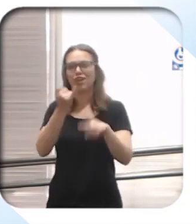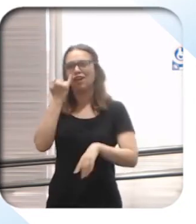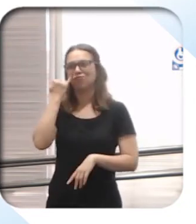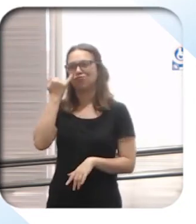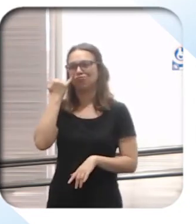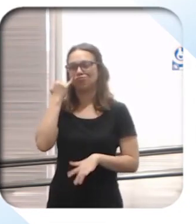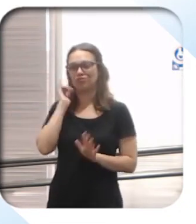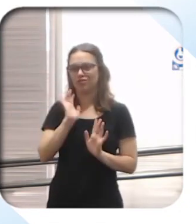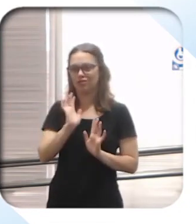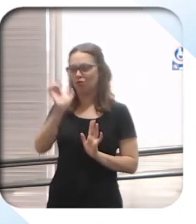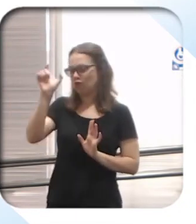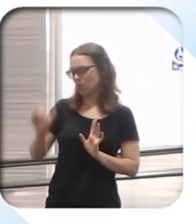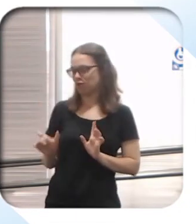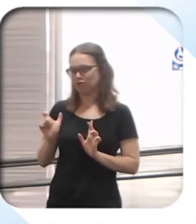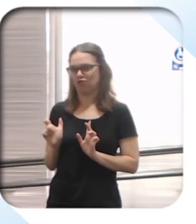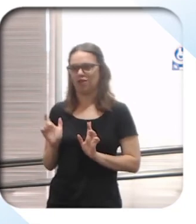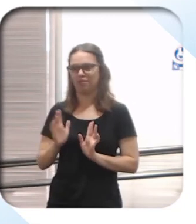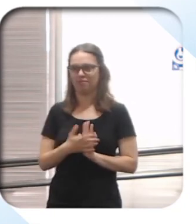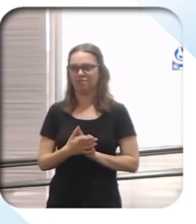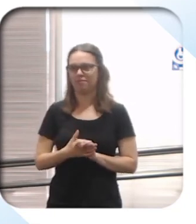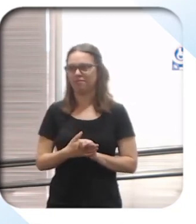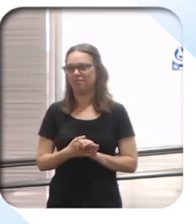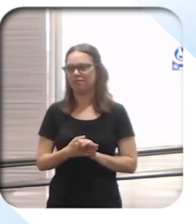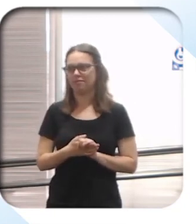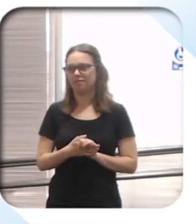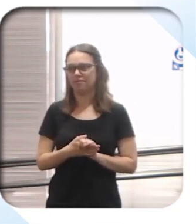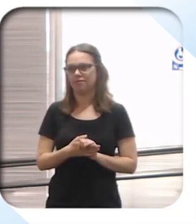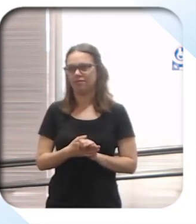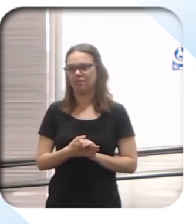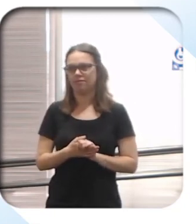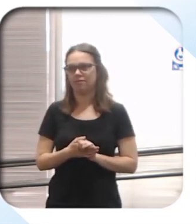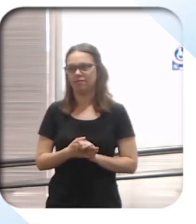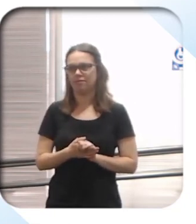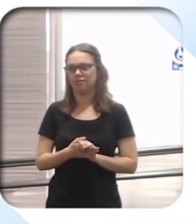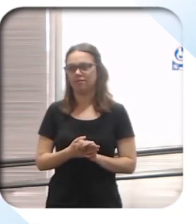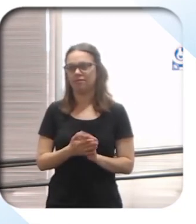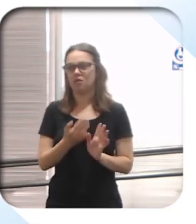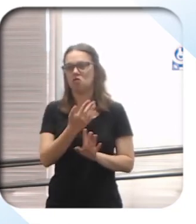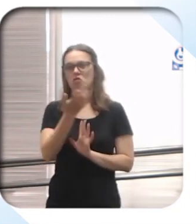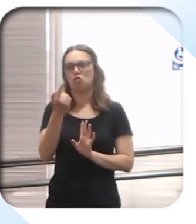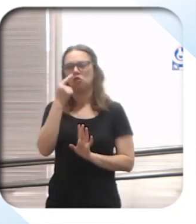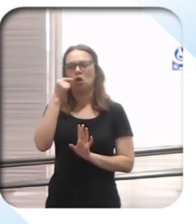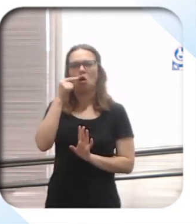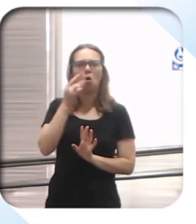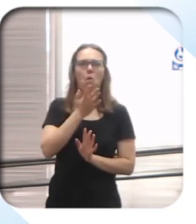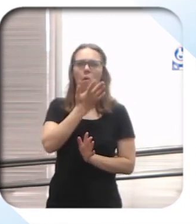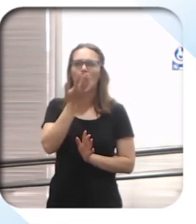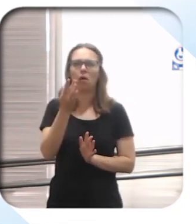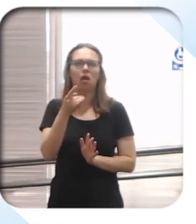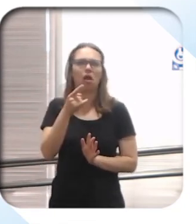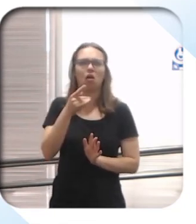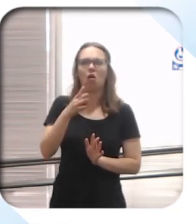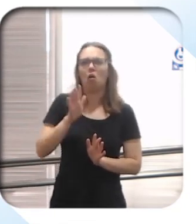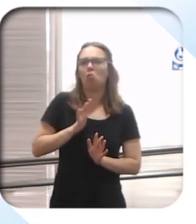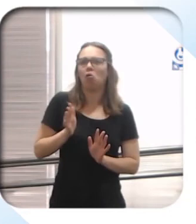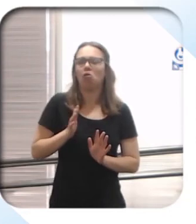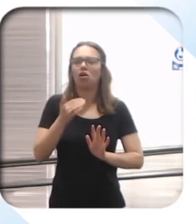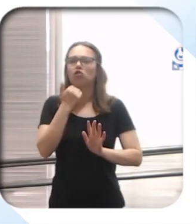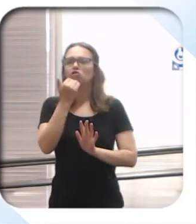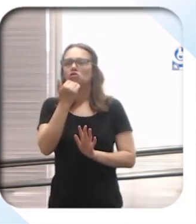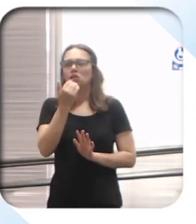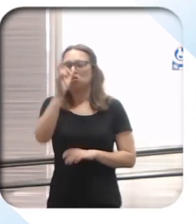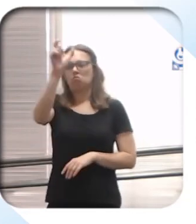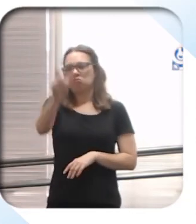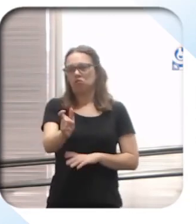tener relaciones con una persona, ¿ah? No sé si era homo, hetero, yo no llegué a conocerlo al